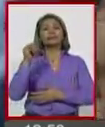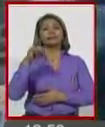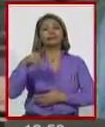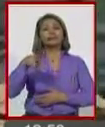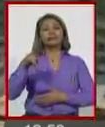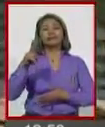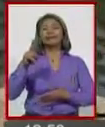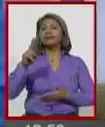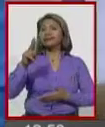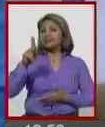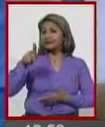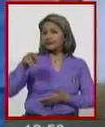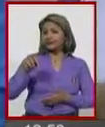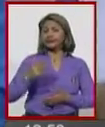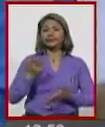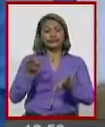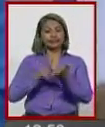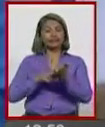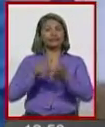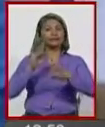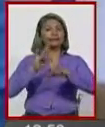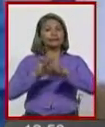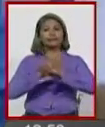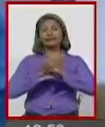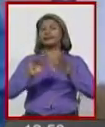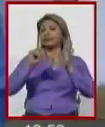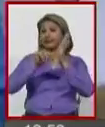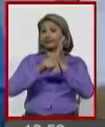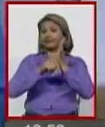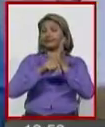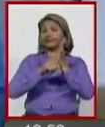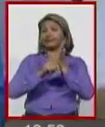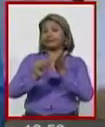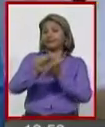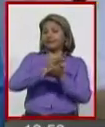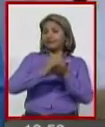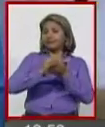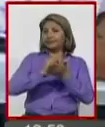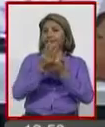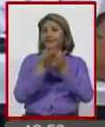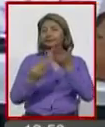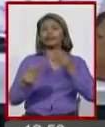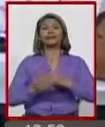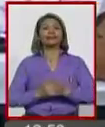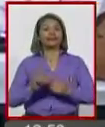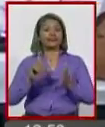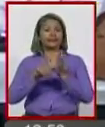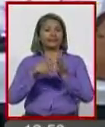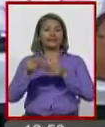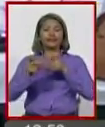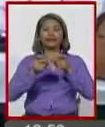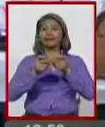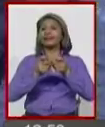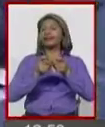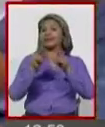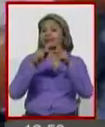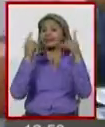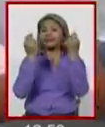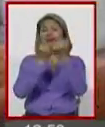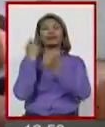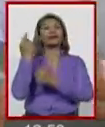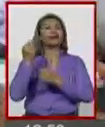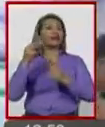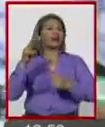hizo. Les firmó una ley poniendo que era intangible. Y después borró con el codo lo que escribió con la mano. La dirección departamental del MAS llamó a los